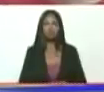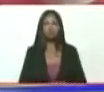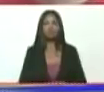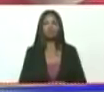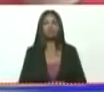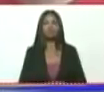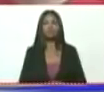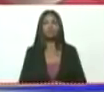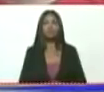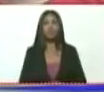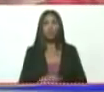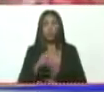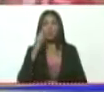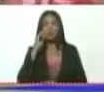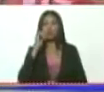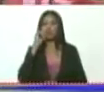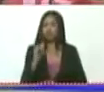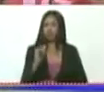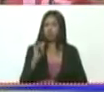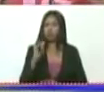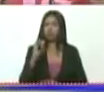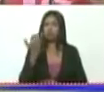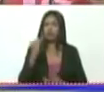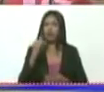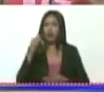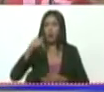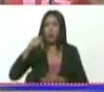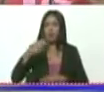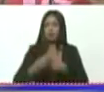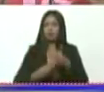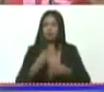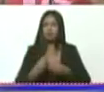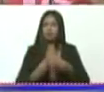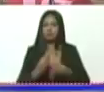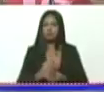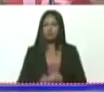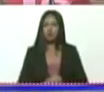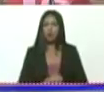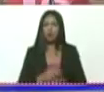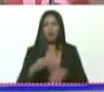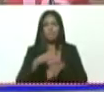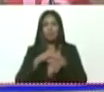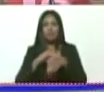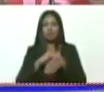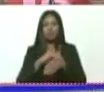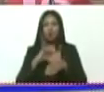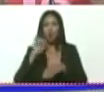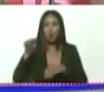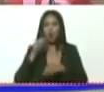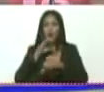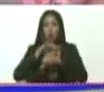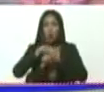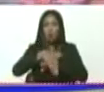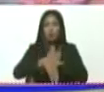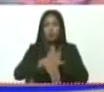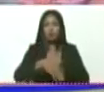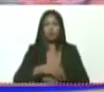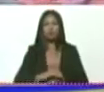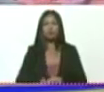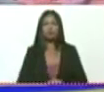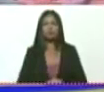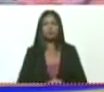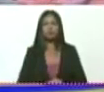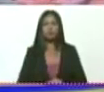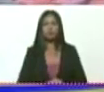Ustedes ven hoy las denuncias que ha hecho el ministro Jorge Rodríguez. Hay